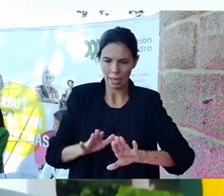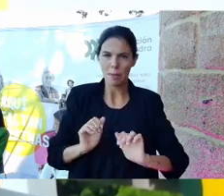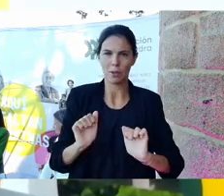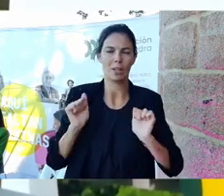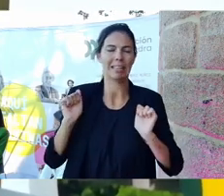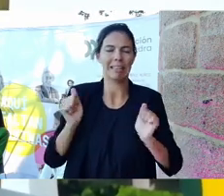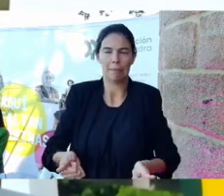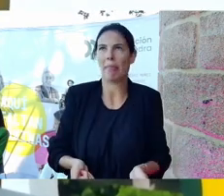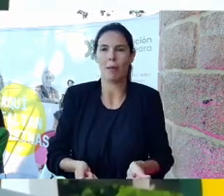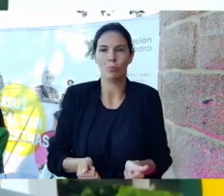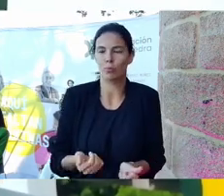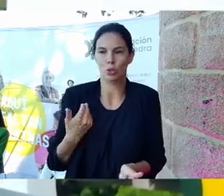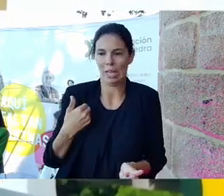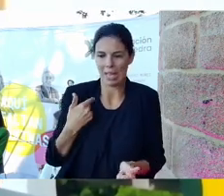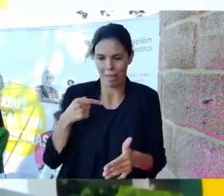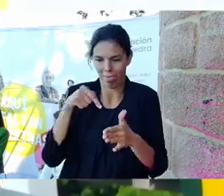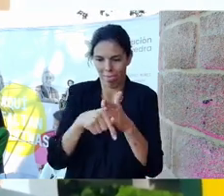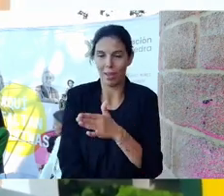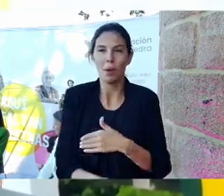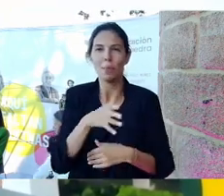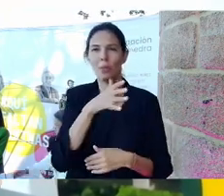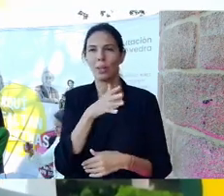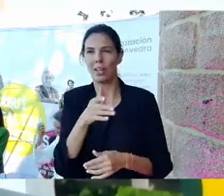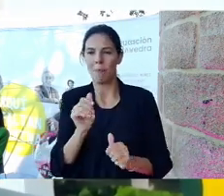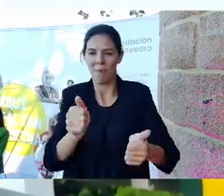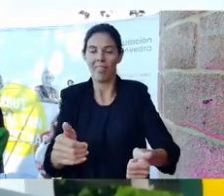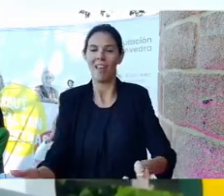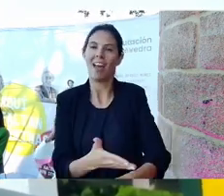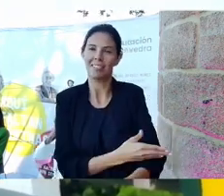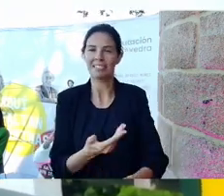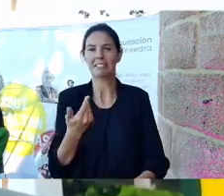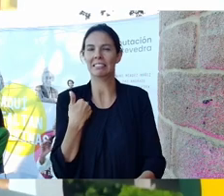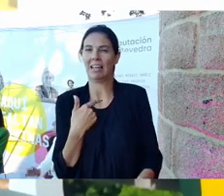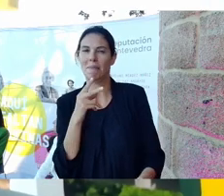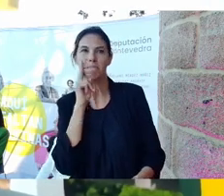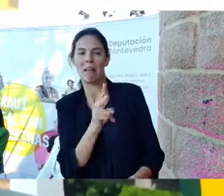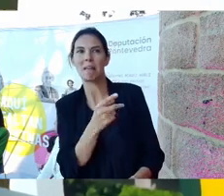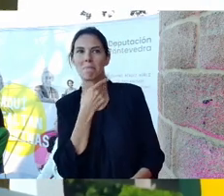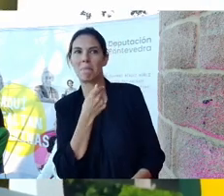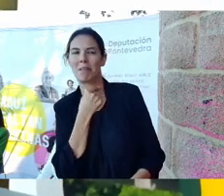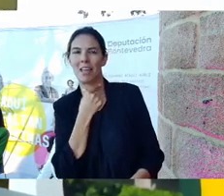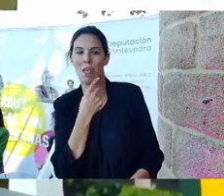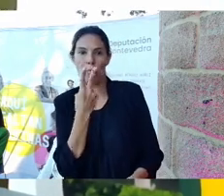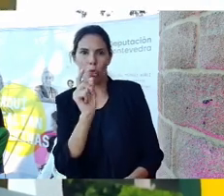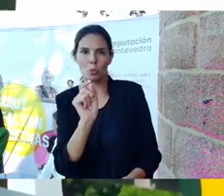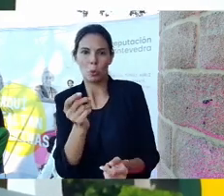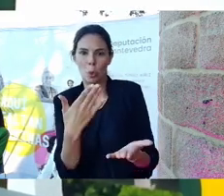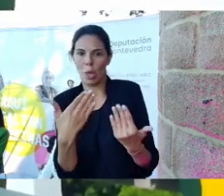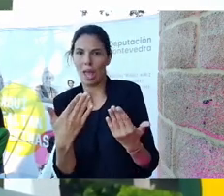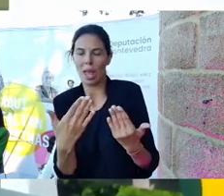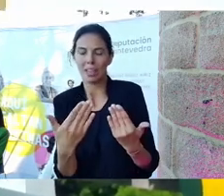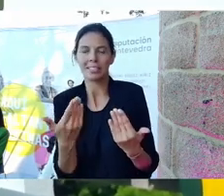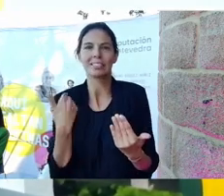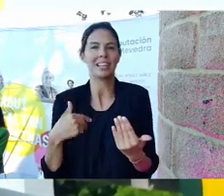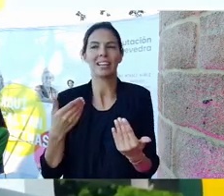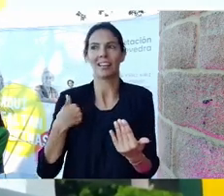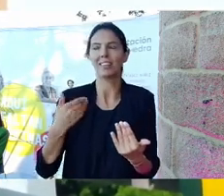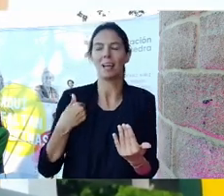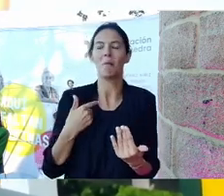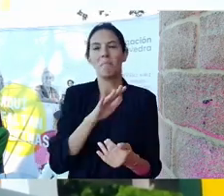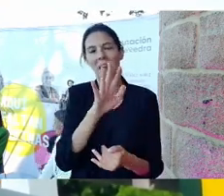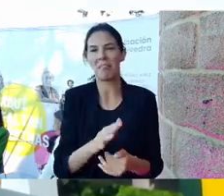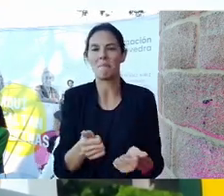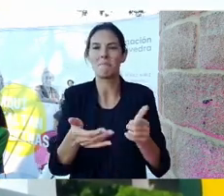eu creo que xa nos vamos a meter en fariña, porque isto xa tiña boa pinta antes de empezar, e en dous minutos de